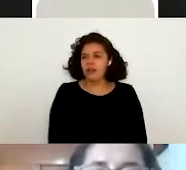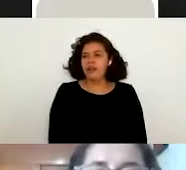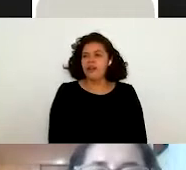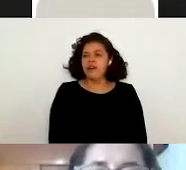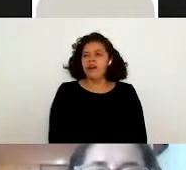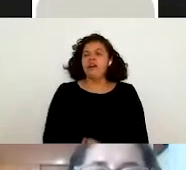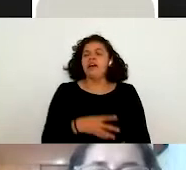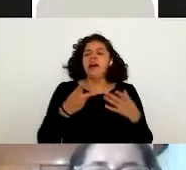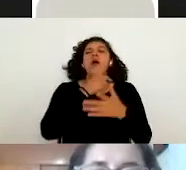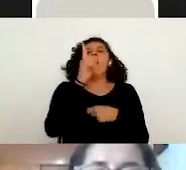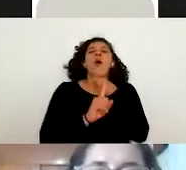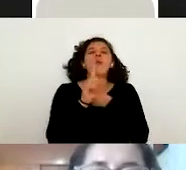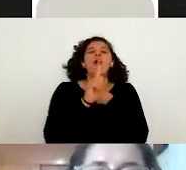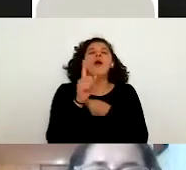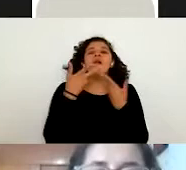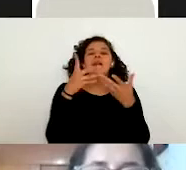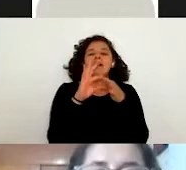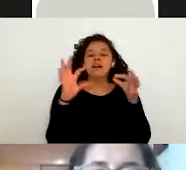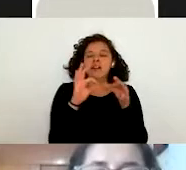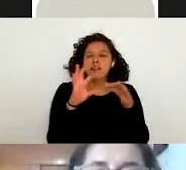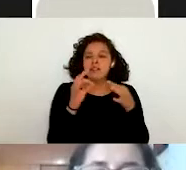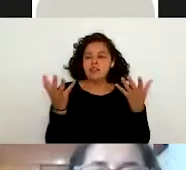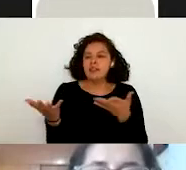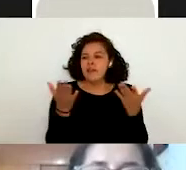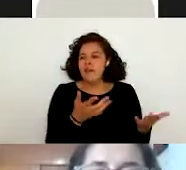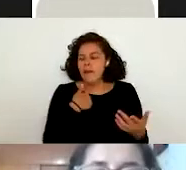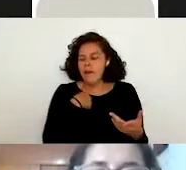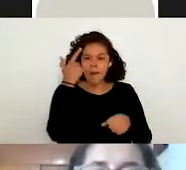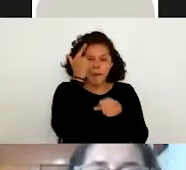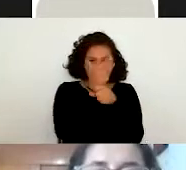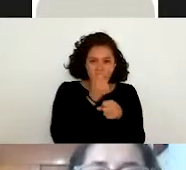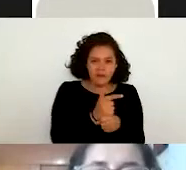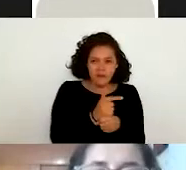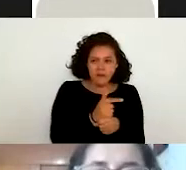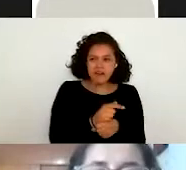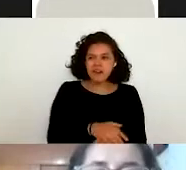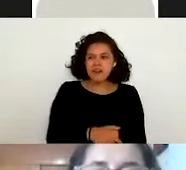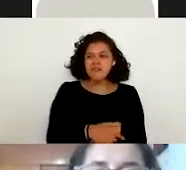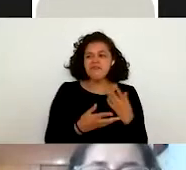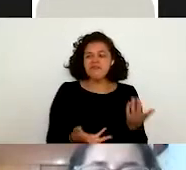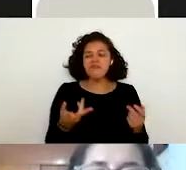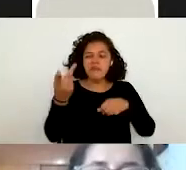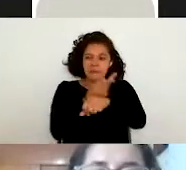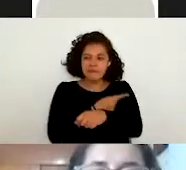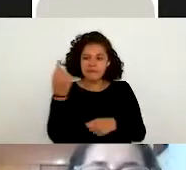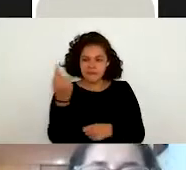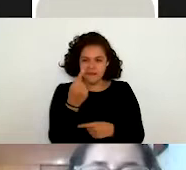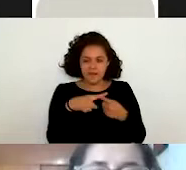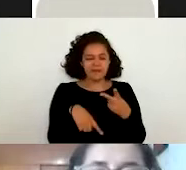del problema. Describir el problema que encontré, ¿no? ¿Qué es lo que está pasando? ¿Cuáles